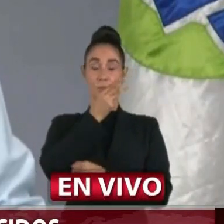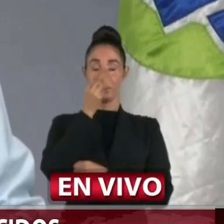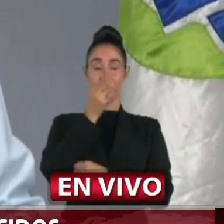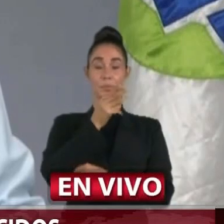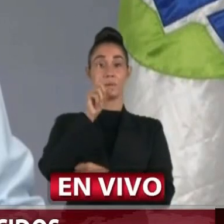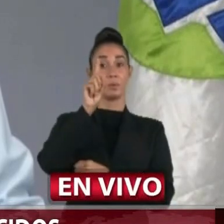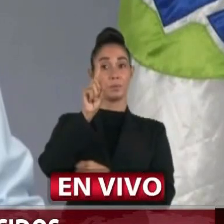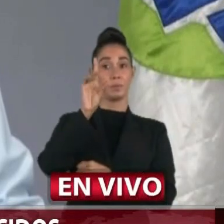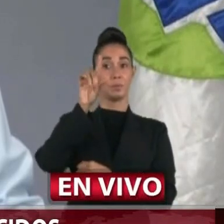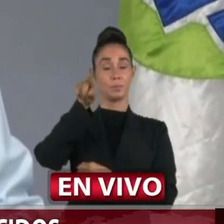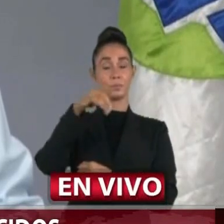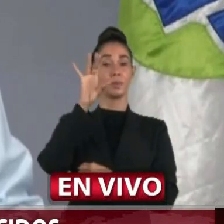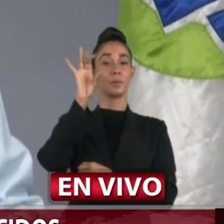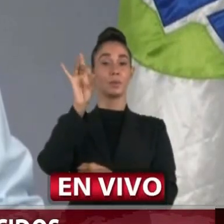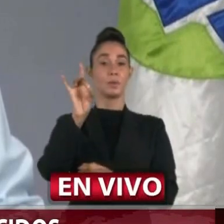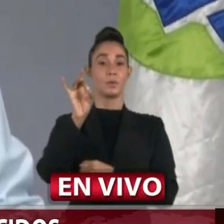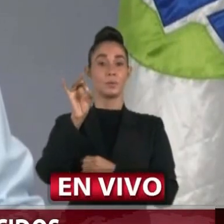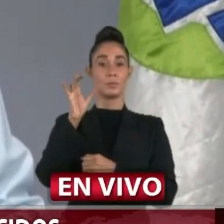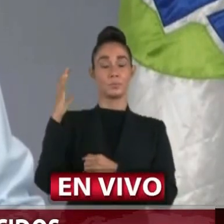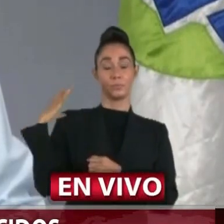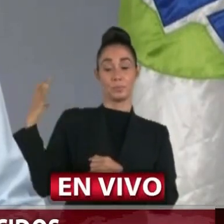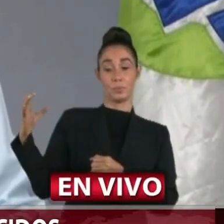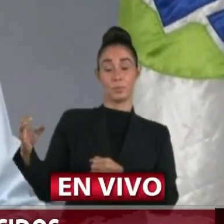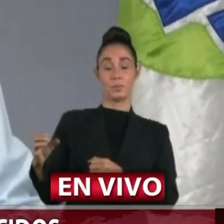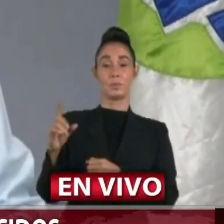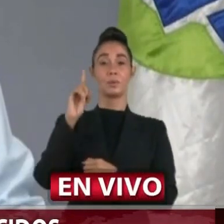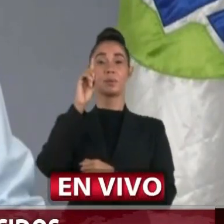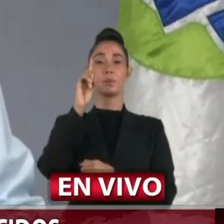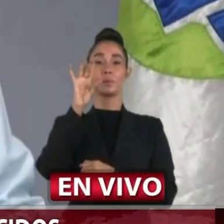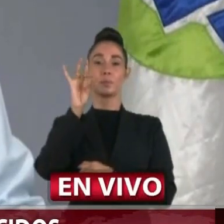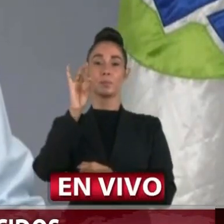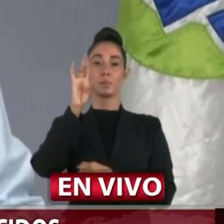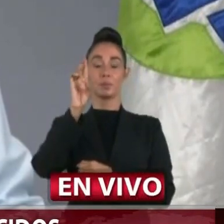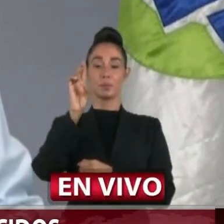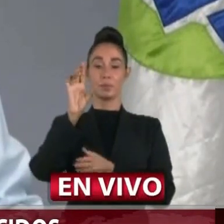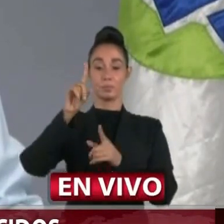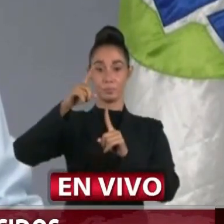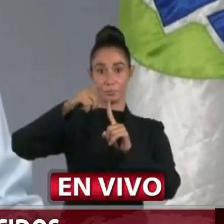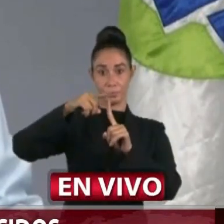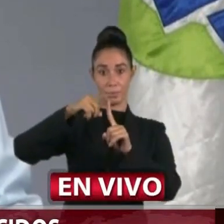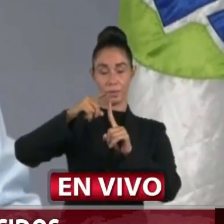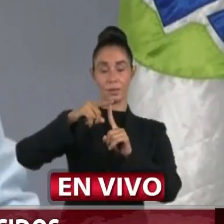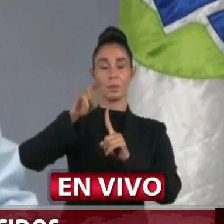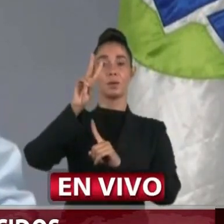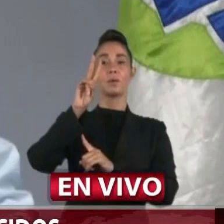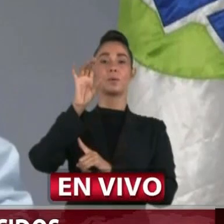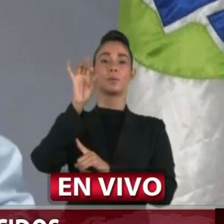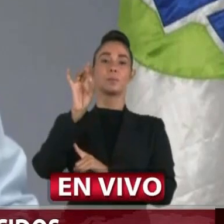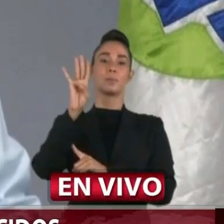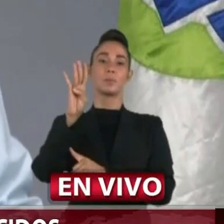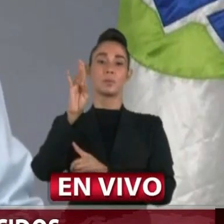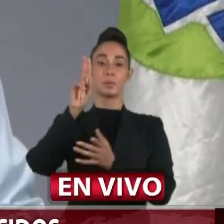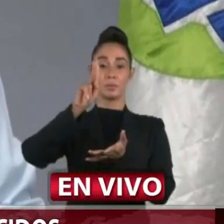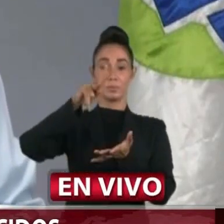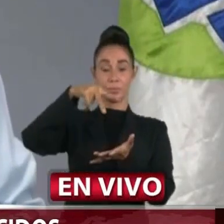Cotuí, 1.7% San Cristóbal, 1.7% Salcedo,